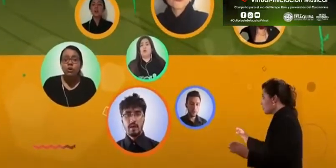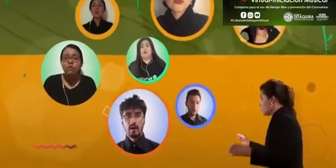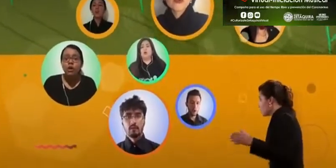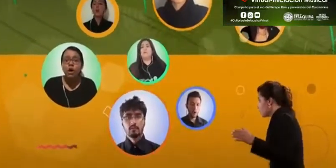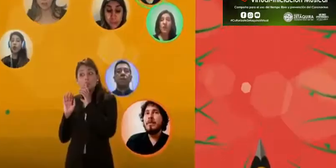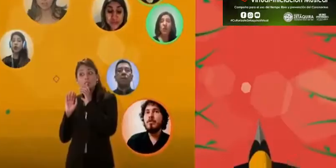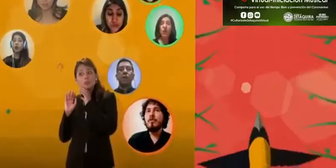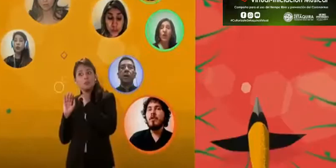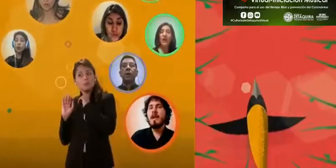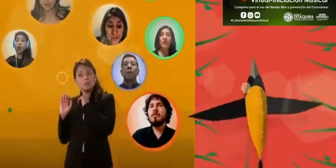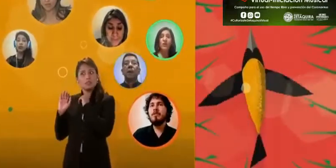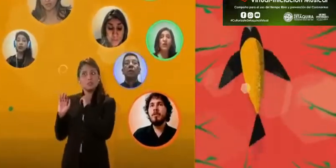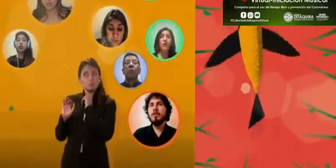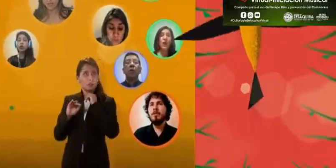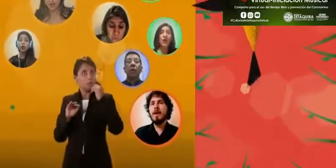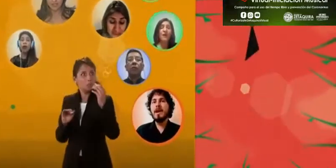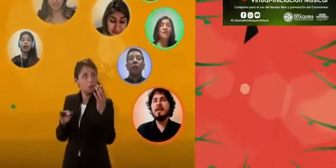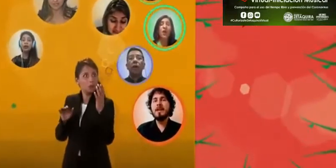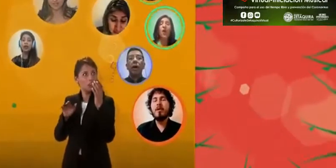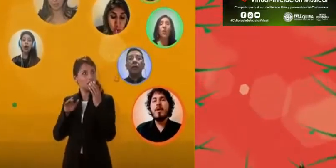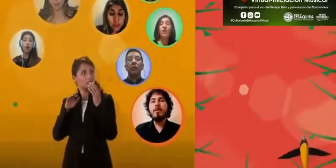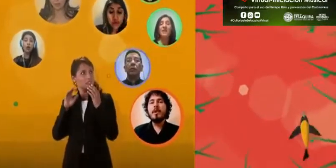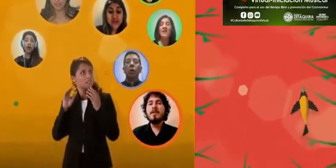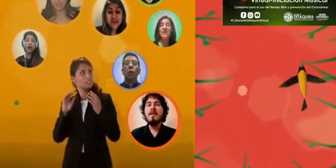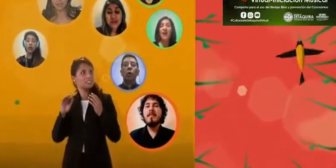sorraba. Pasó volando y apretado. el suelto se le sorraba.